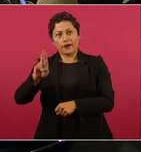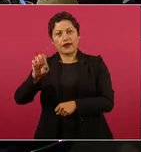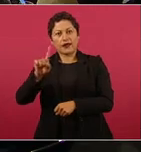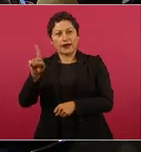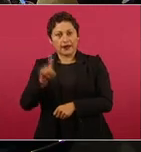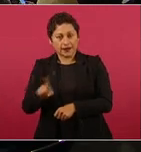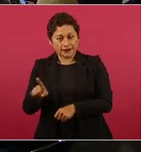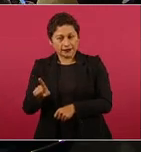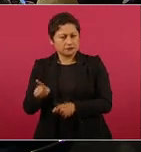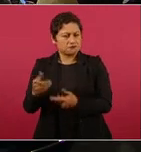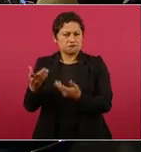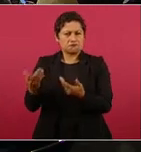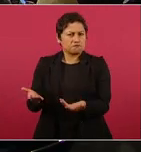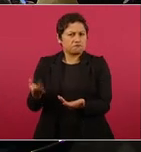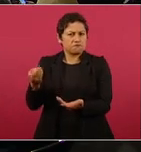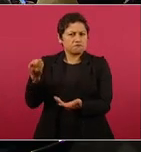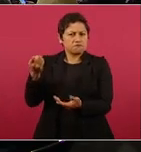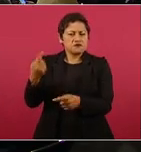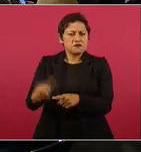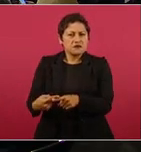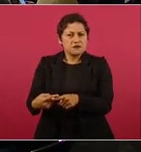Es